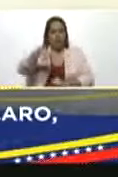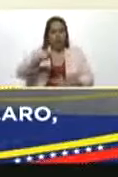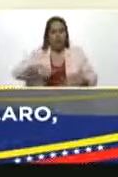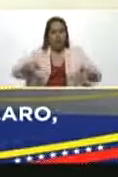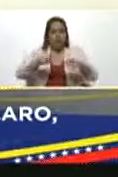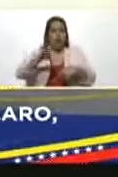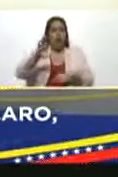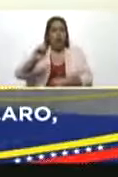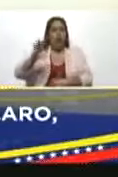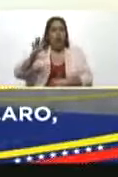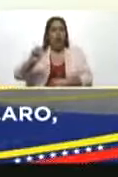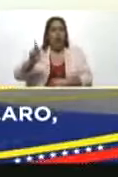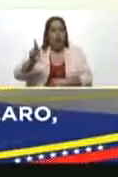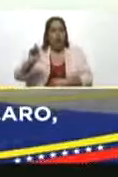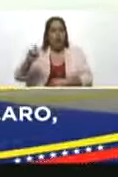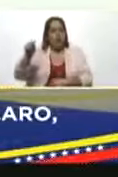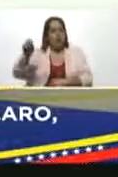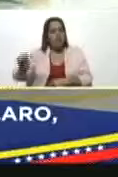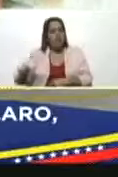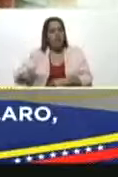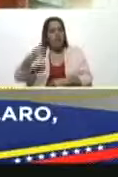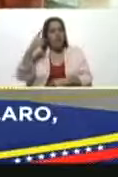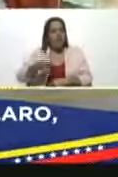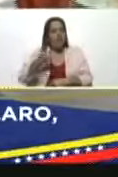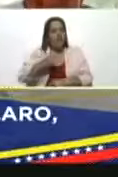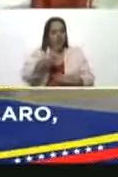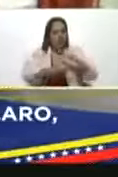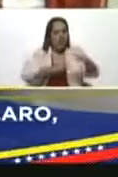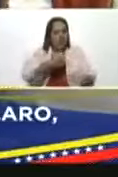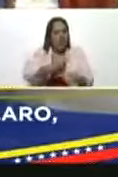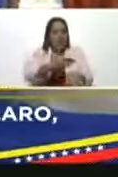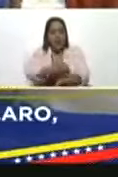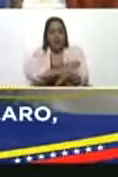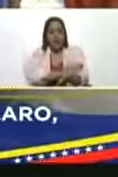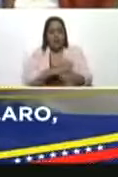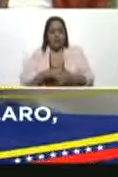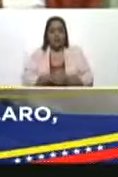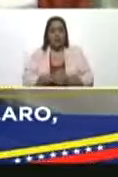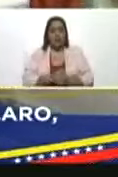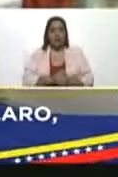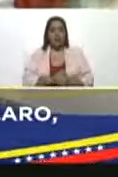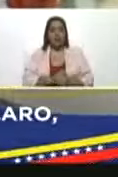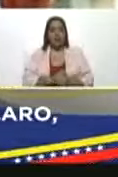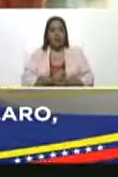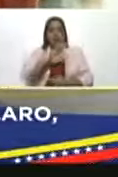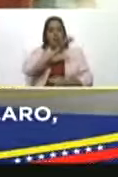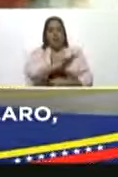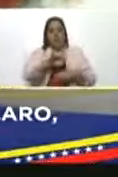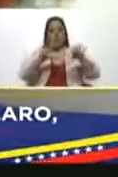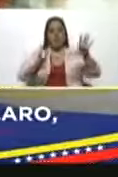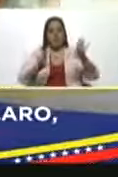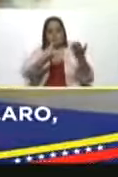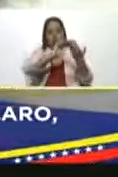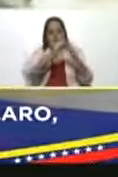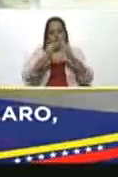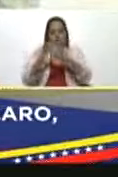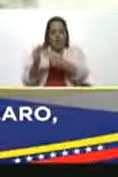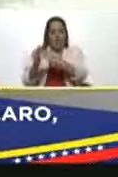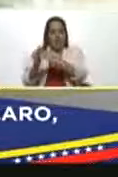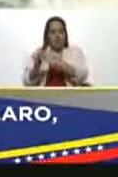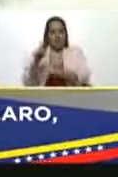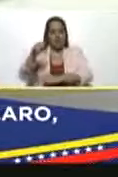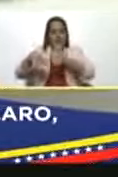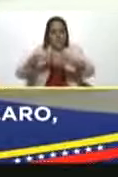Cocorote. Y bueno, tiene que ver con la afectación que teníamos anteriormente de 48 comunidades. Este